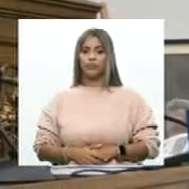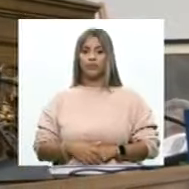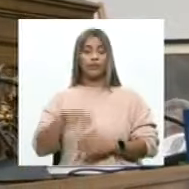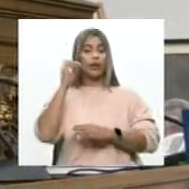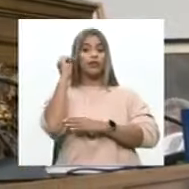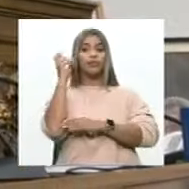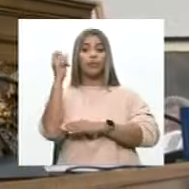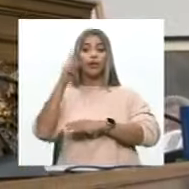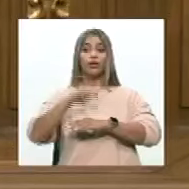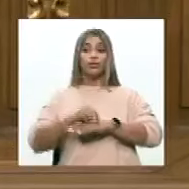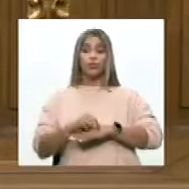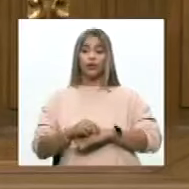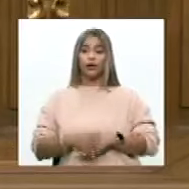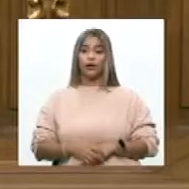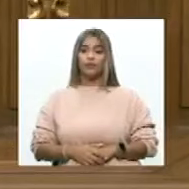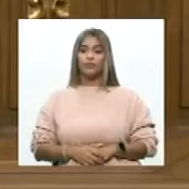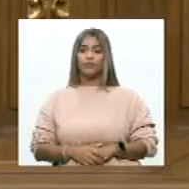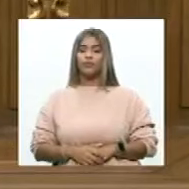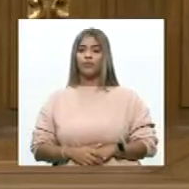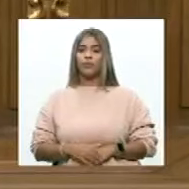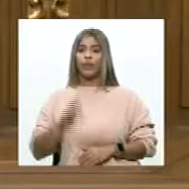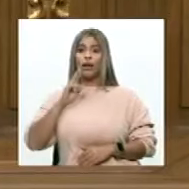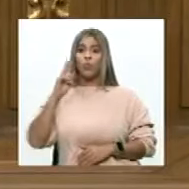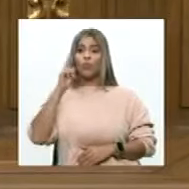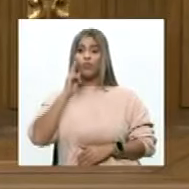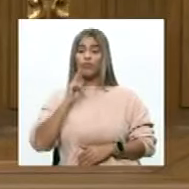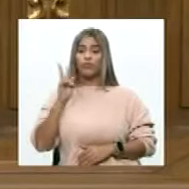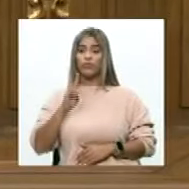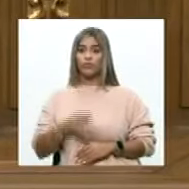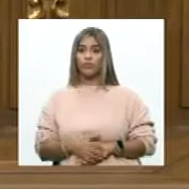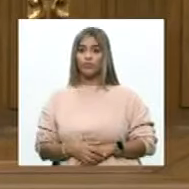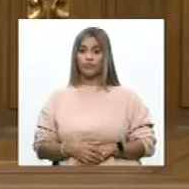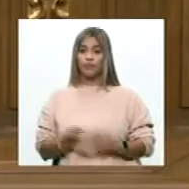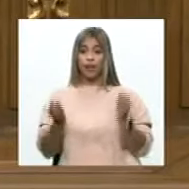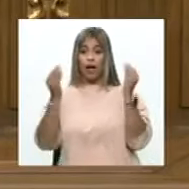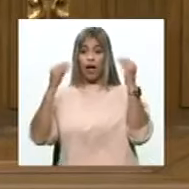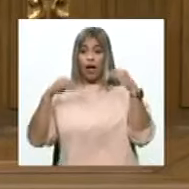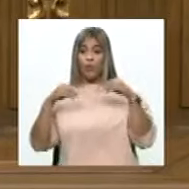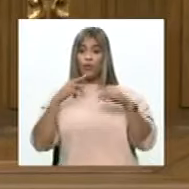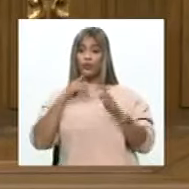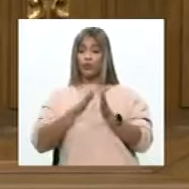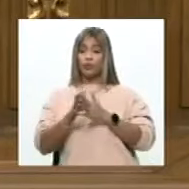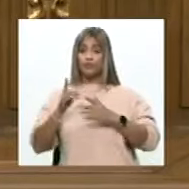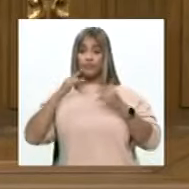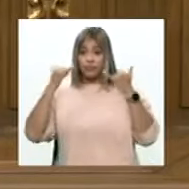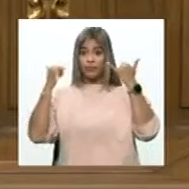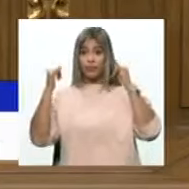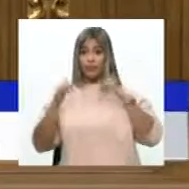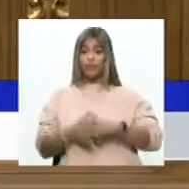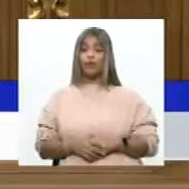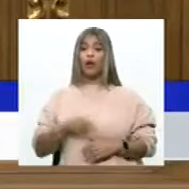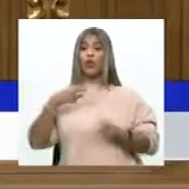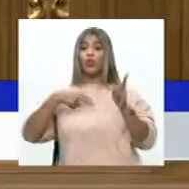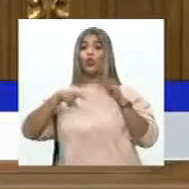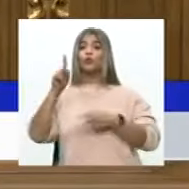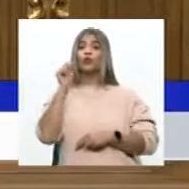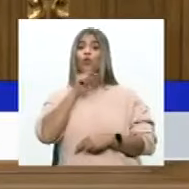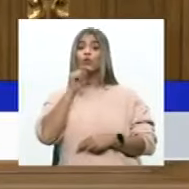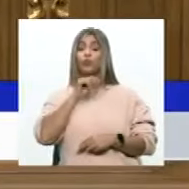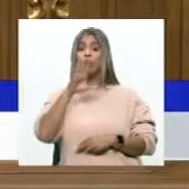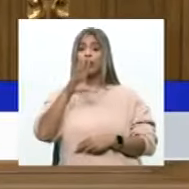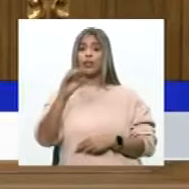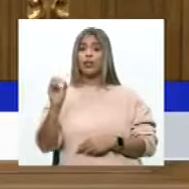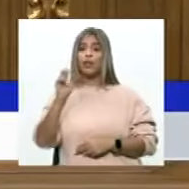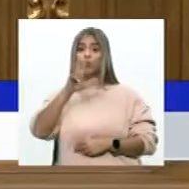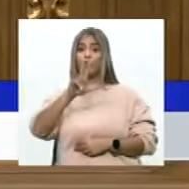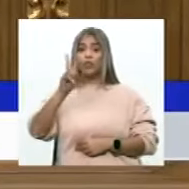Asamblea Nacional de la República Bolivariana de Venezuela. Acuerdo con motivo de conmemorarse el 12 de